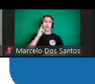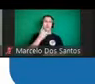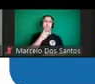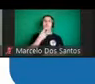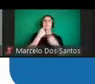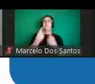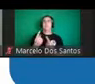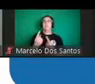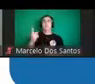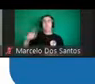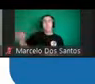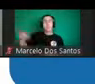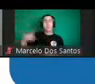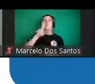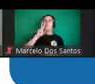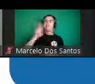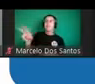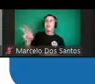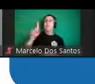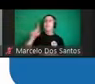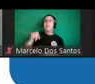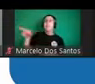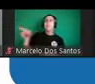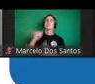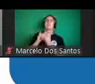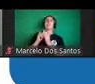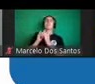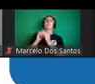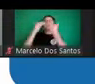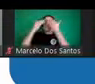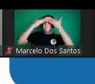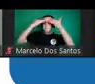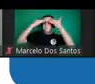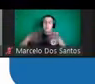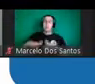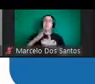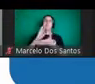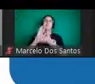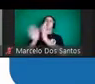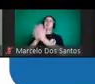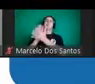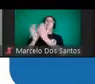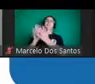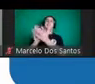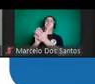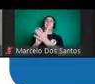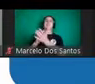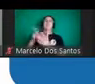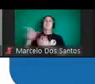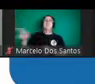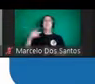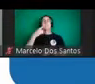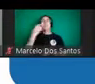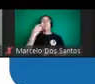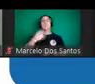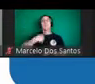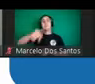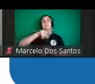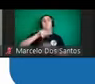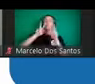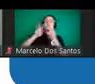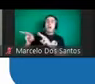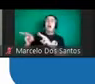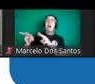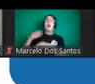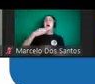Que es a través de su lengua, la lengua de señas. Entonces es importante respetar, ¿verdad? Esa cultura y